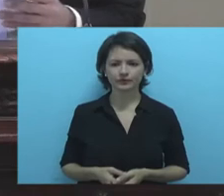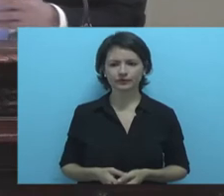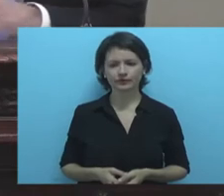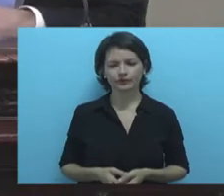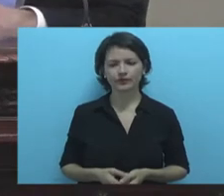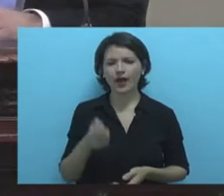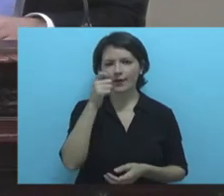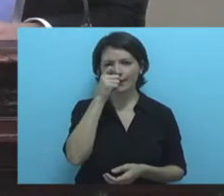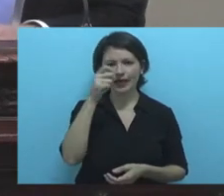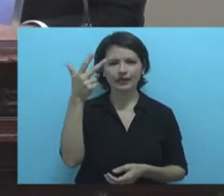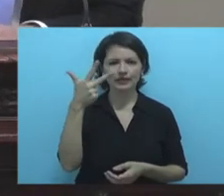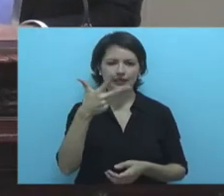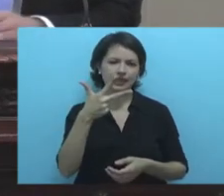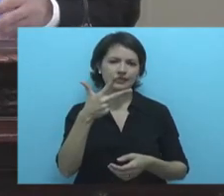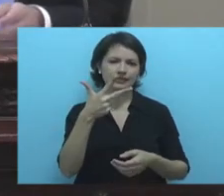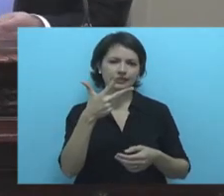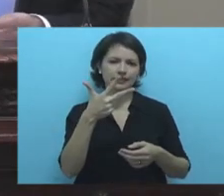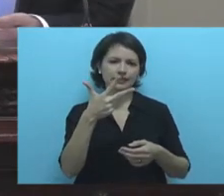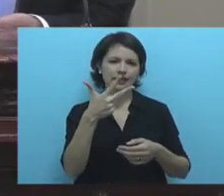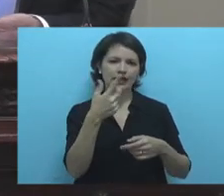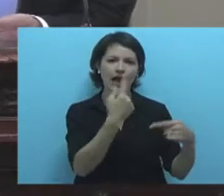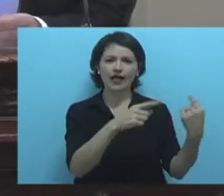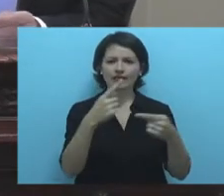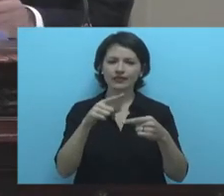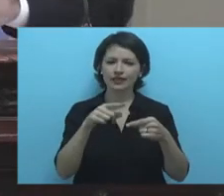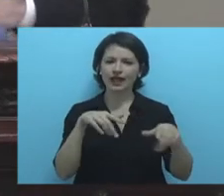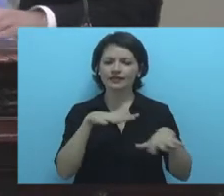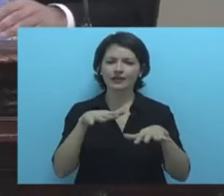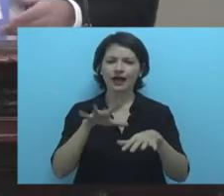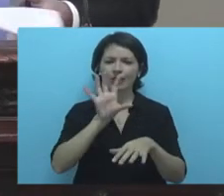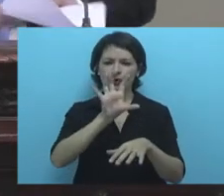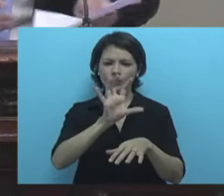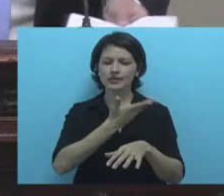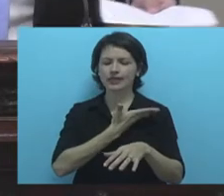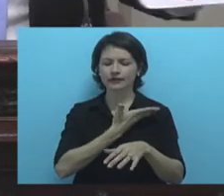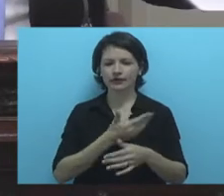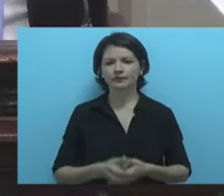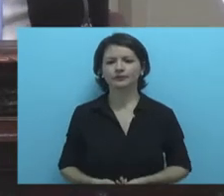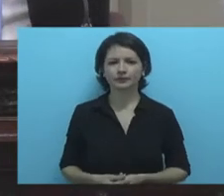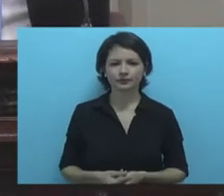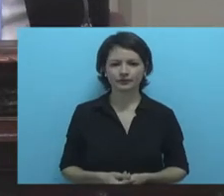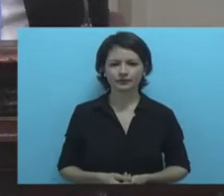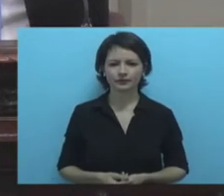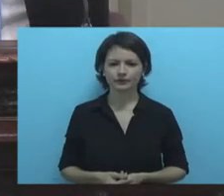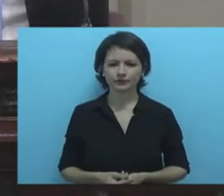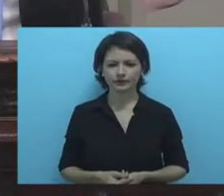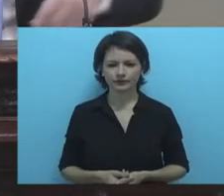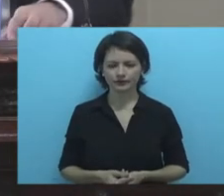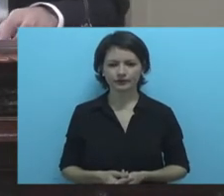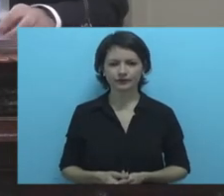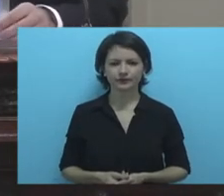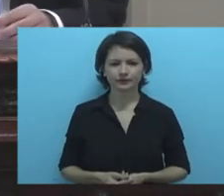23 actividades en todo el territorio de la provincia ponemos a consideración el